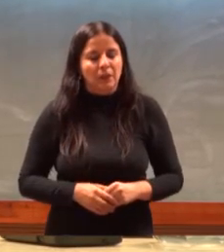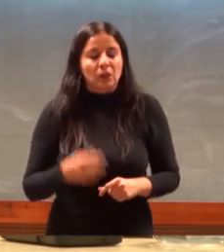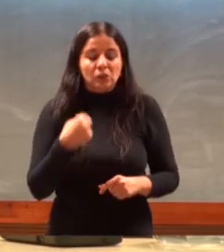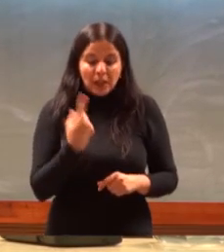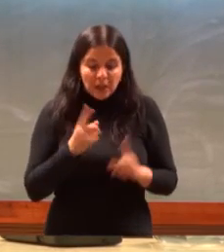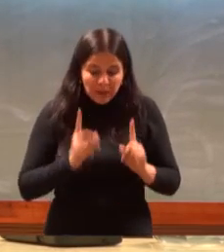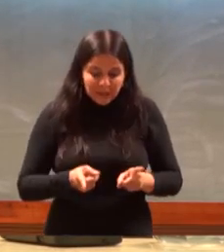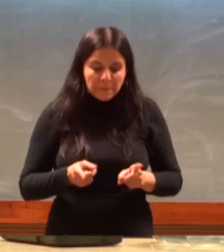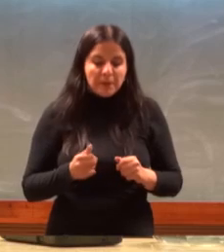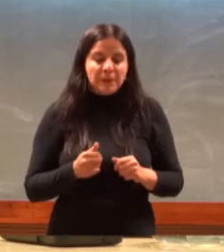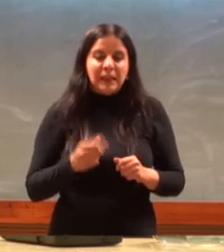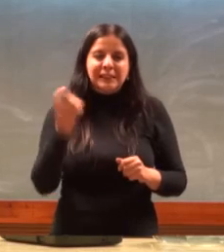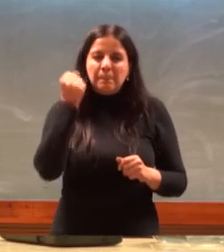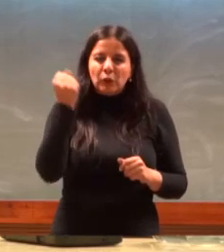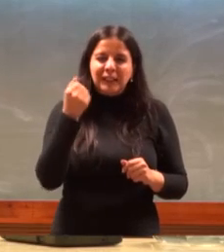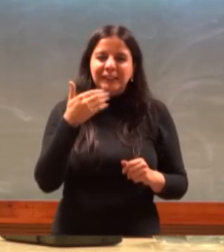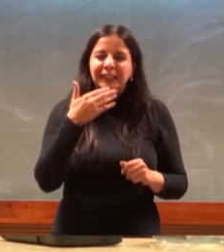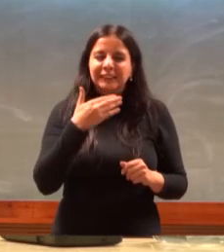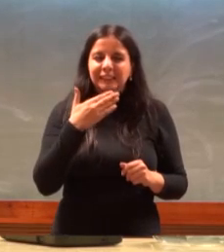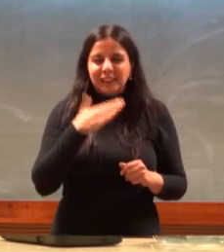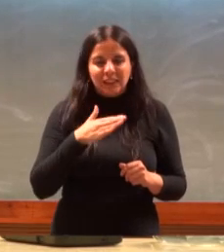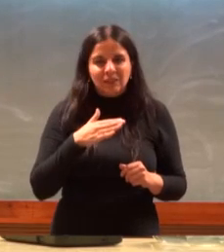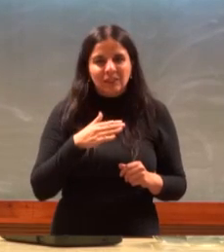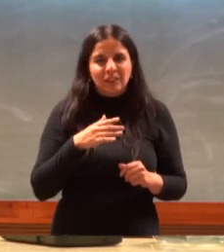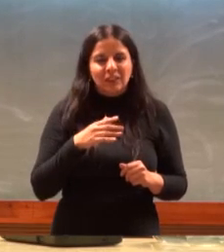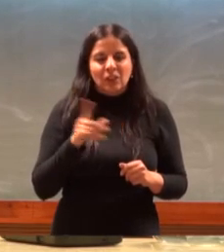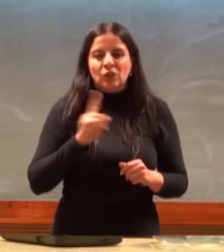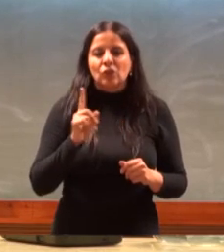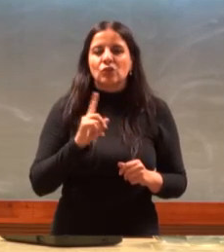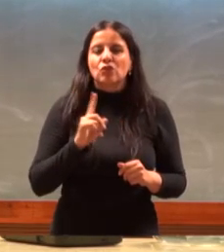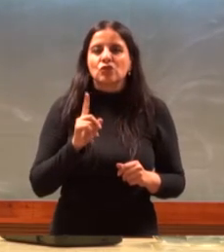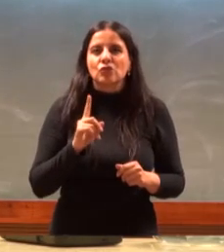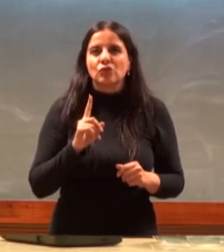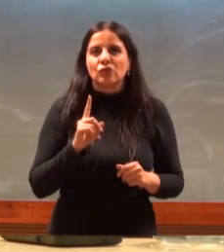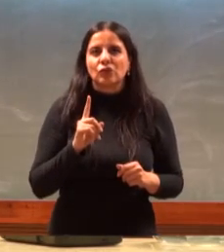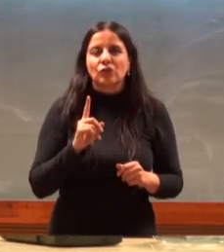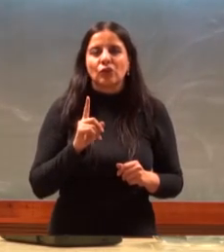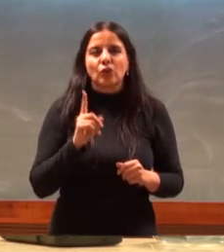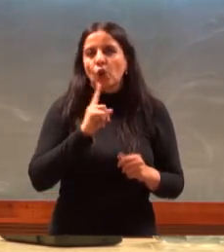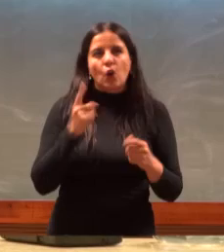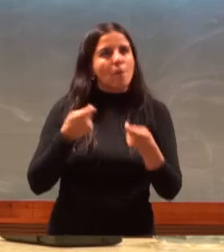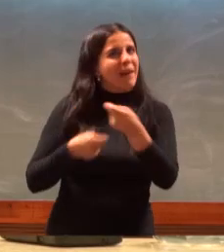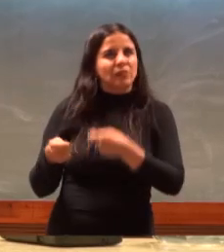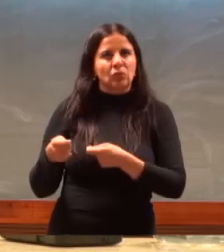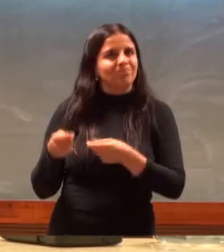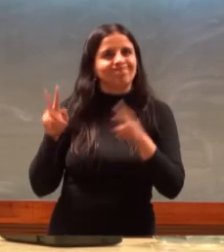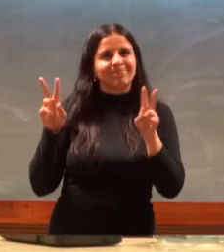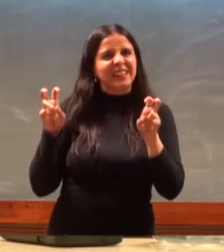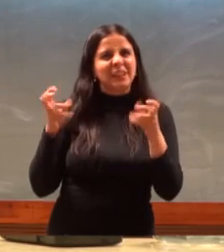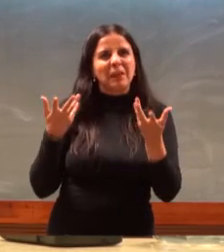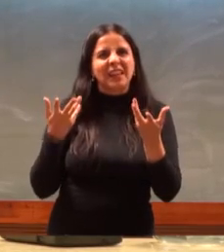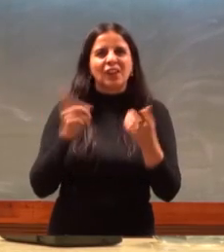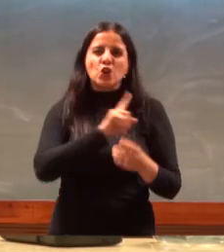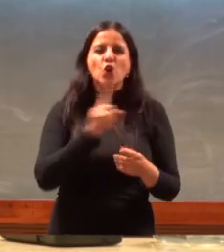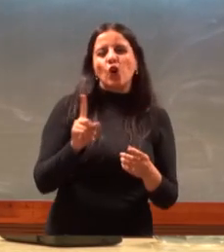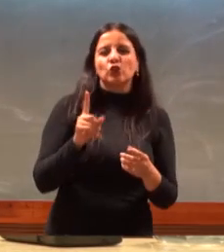importante entender yo no comparto la idea de que no somos una comunidad somos una comunidad somos una comunidad que ya